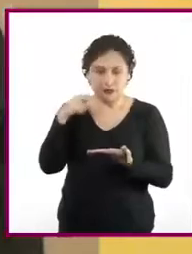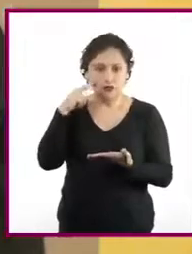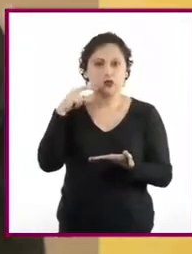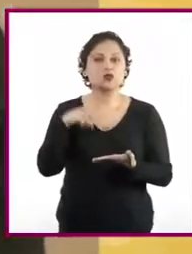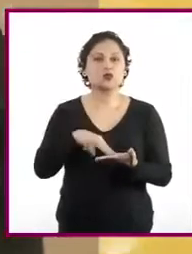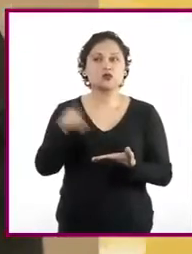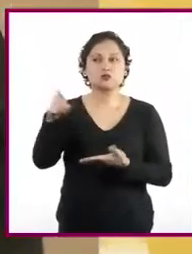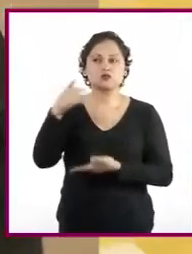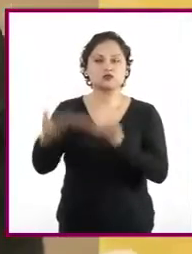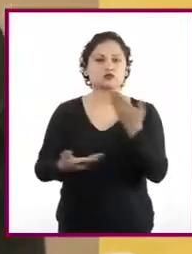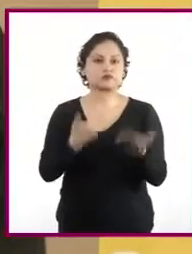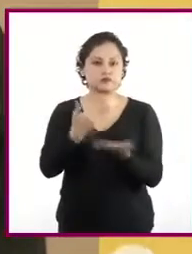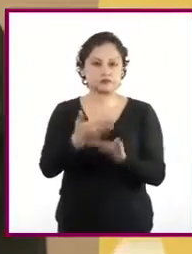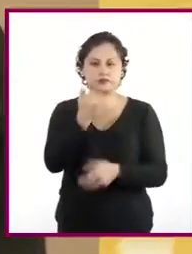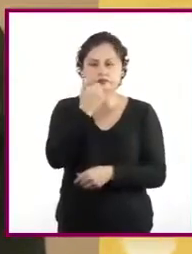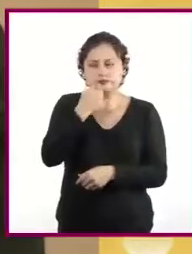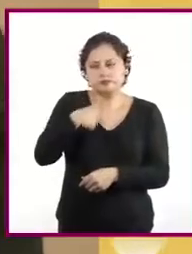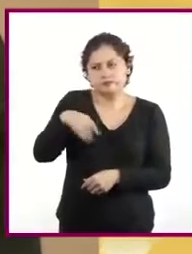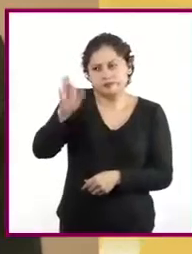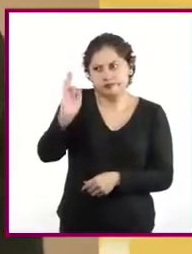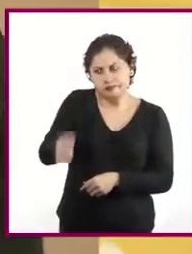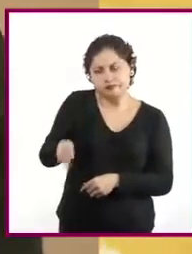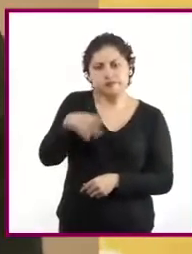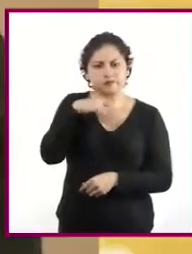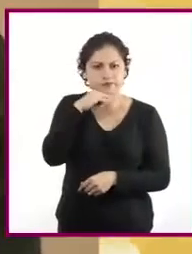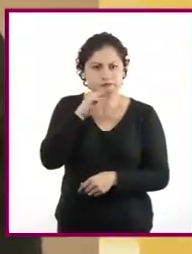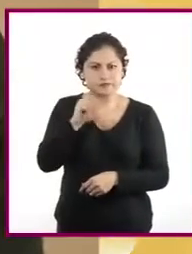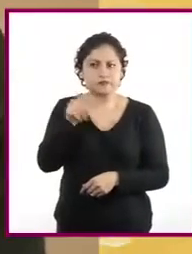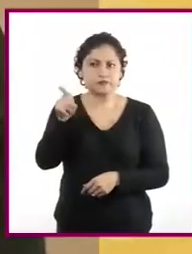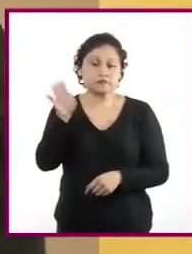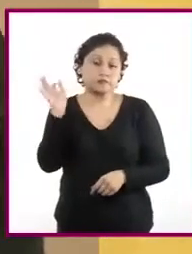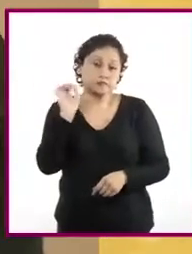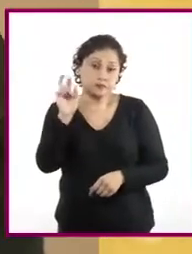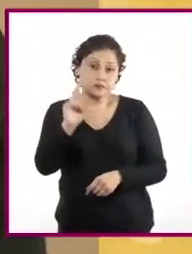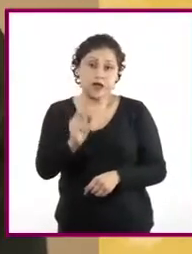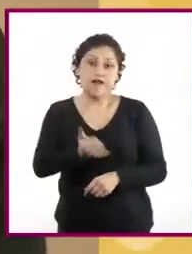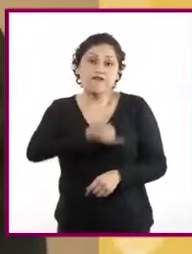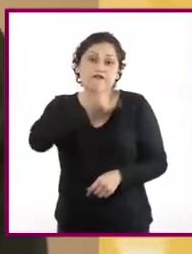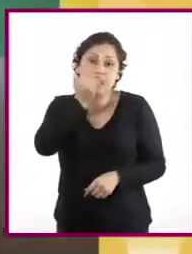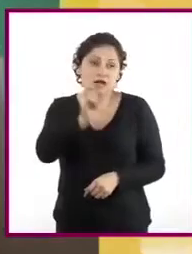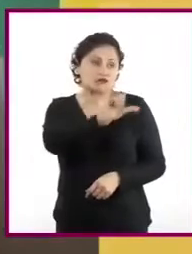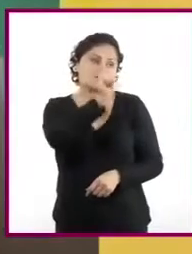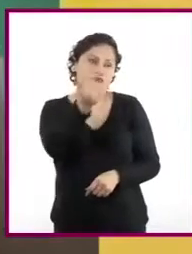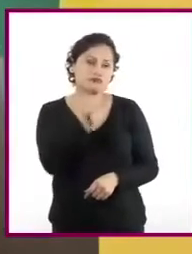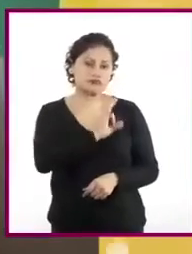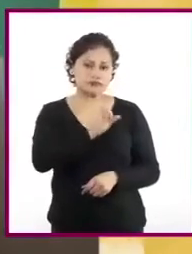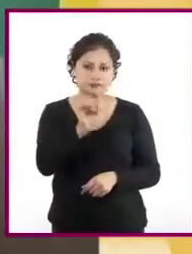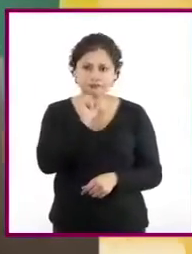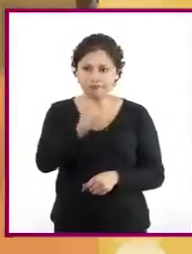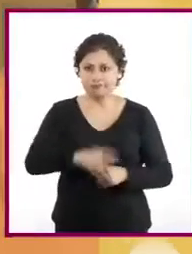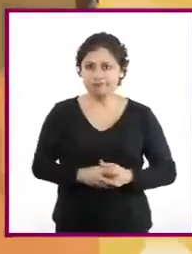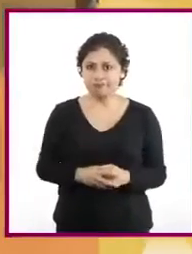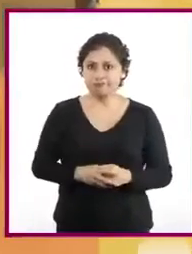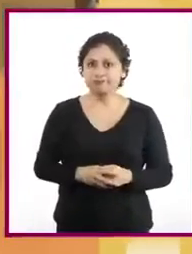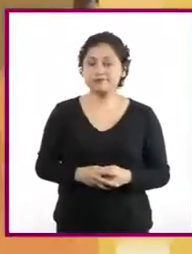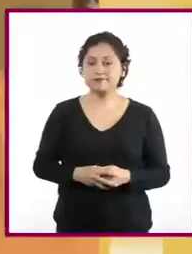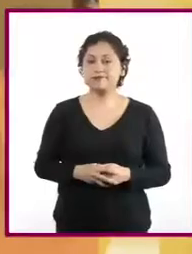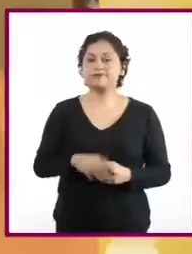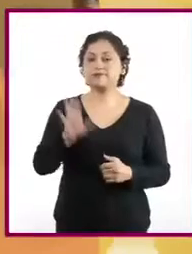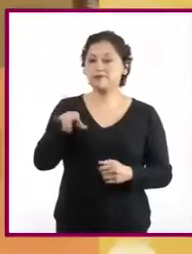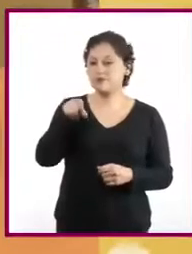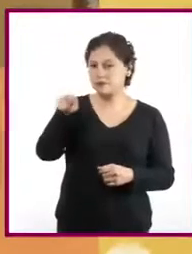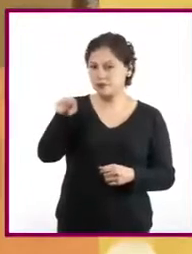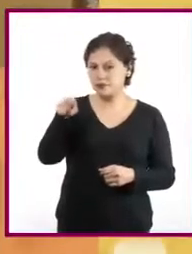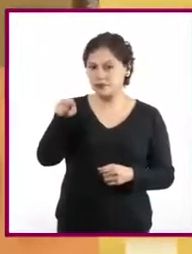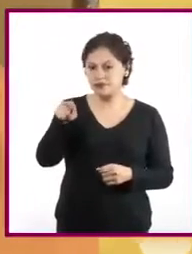la admití y le dije, sí, no se preocupe, cualquiera comete fallas. Y se lo agradecí mucho. Edgar, me gustaría hacerte una pregunta a ti.